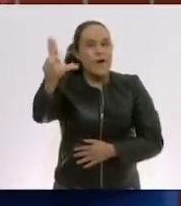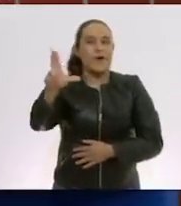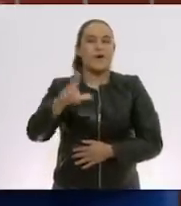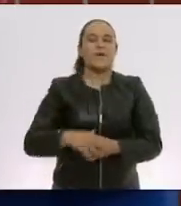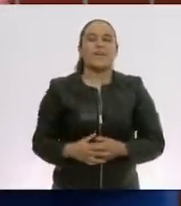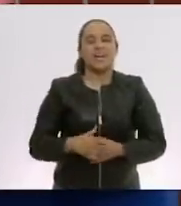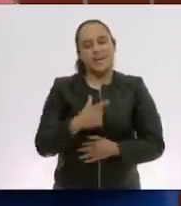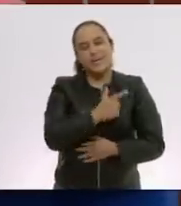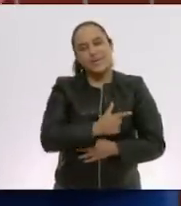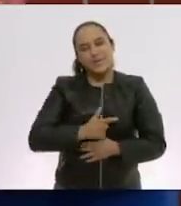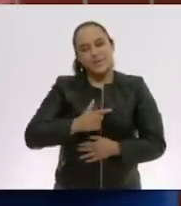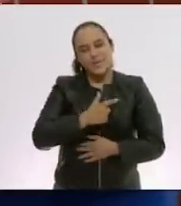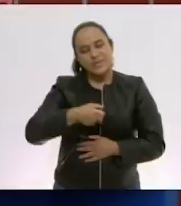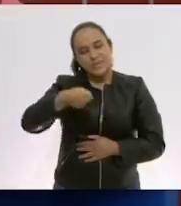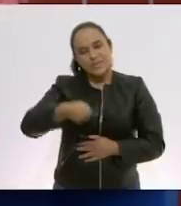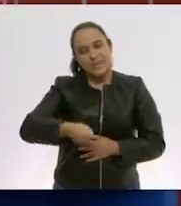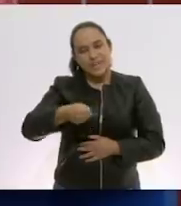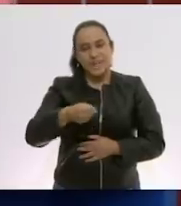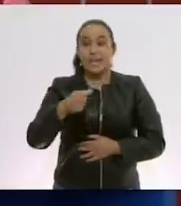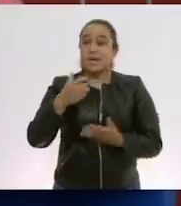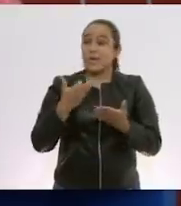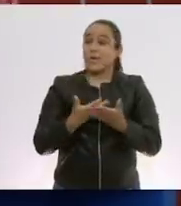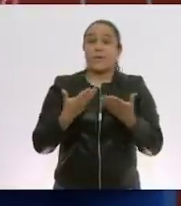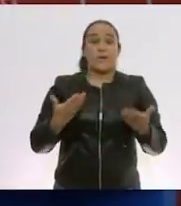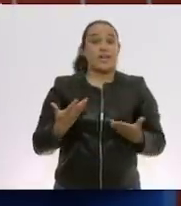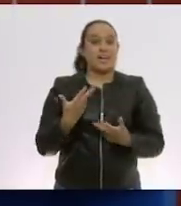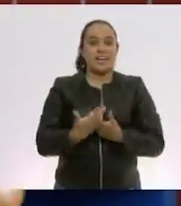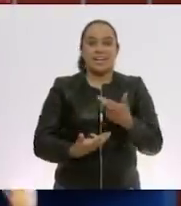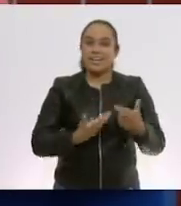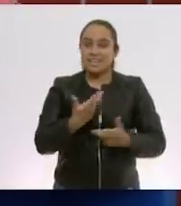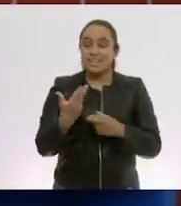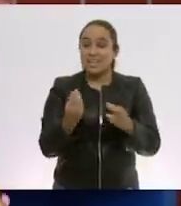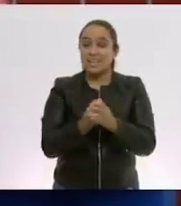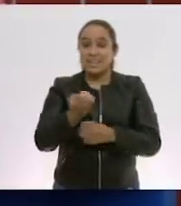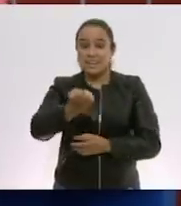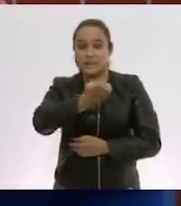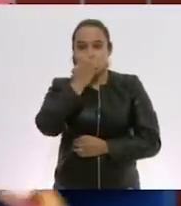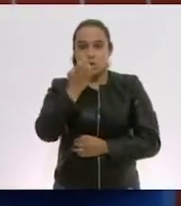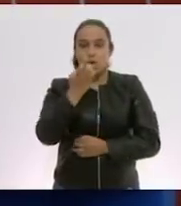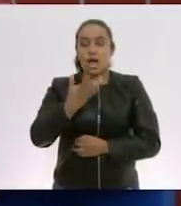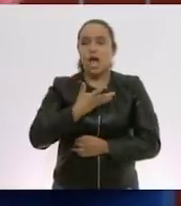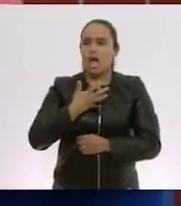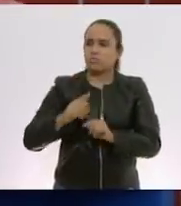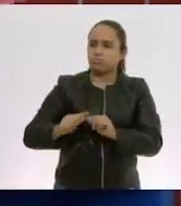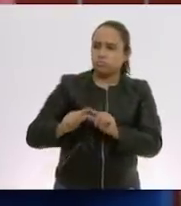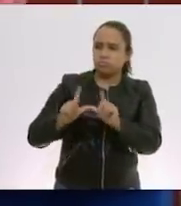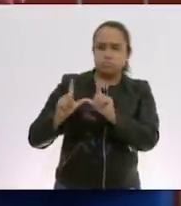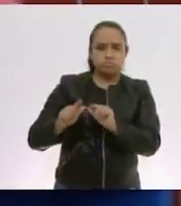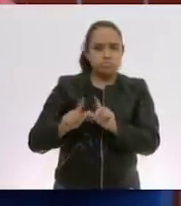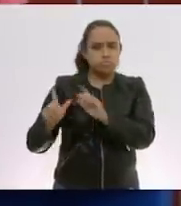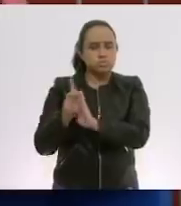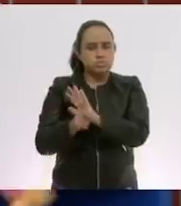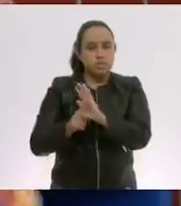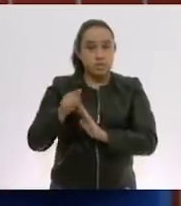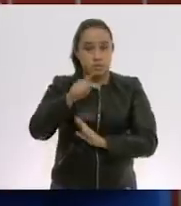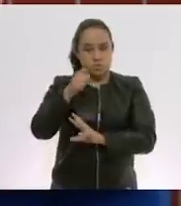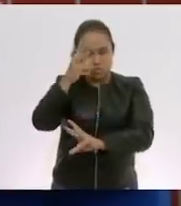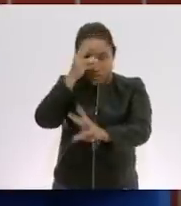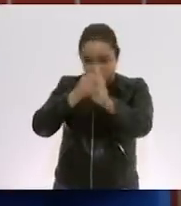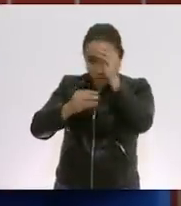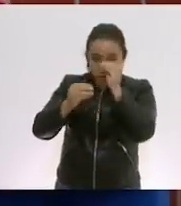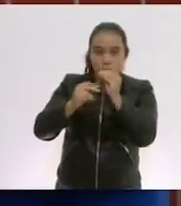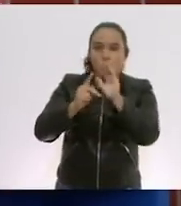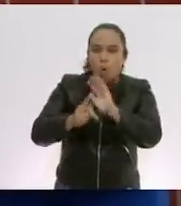¡Qué gusto saludarlos en este regreso a clases, donde van a ver de nuevo los conocimientos que aprendieron